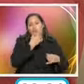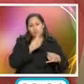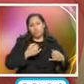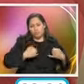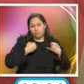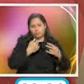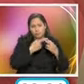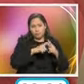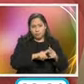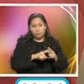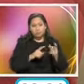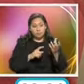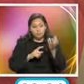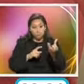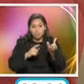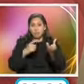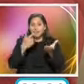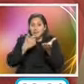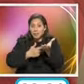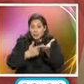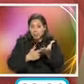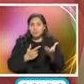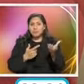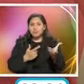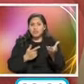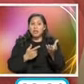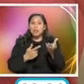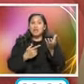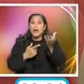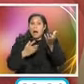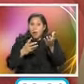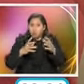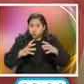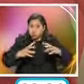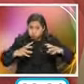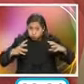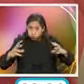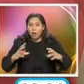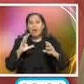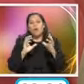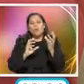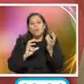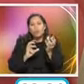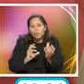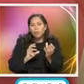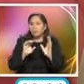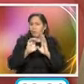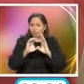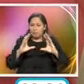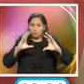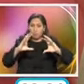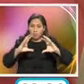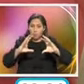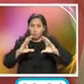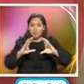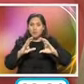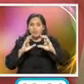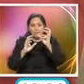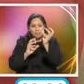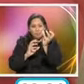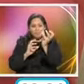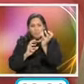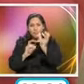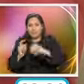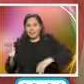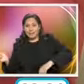estas pelotitas de grasa se van a hacer grandes o se van a hacer chiquitas, como si fuera de un balón, por ejemplo, de tenis, ¿sí? De una